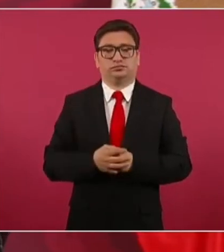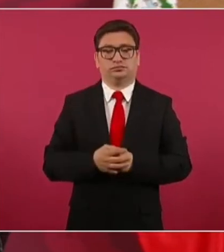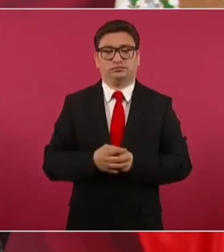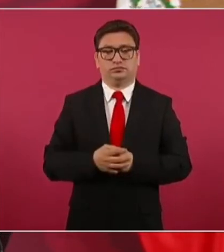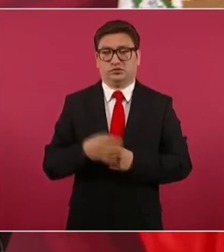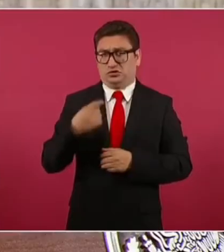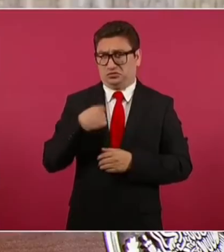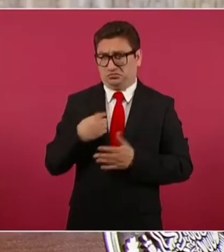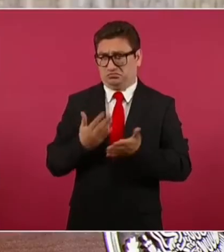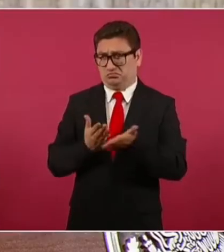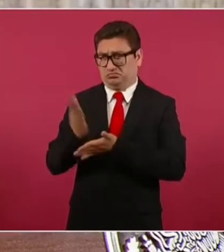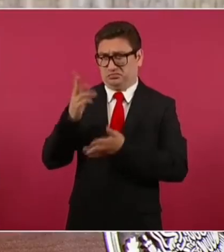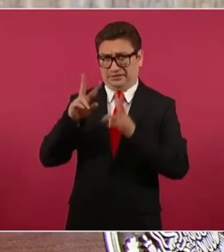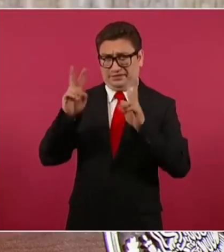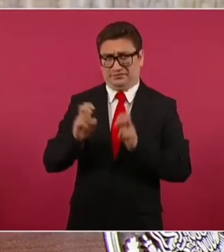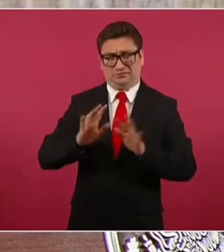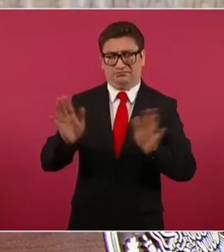y no me quiero meter en eso.